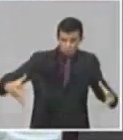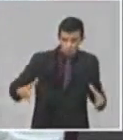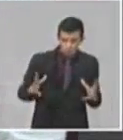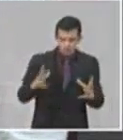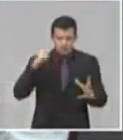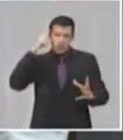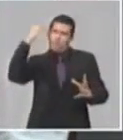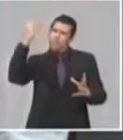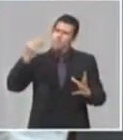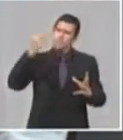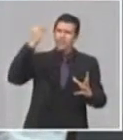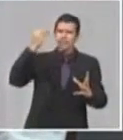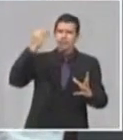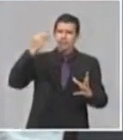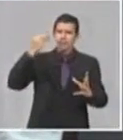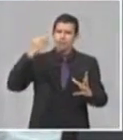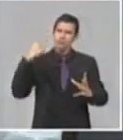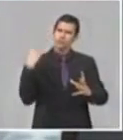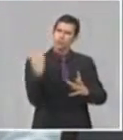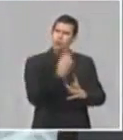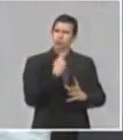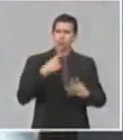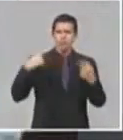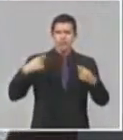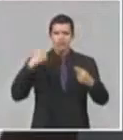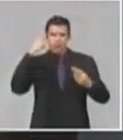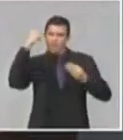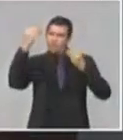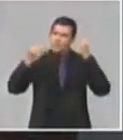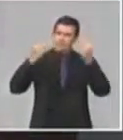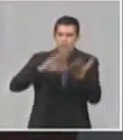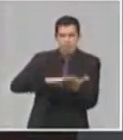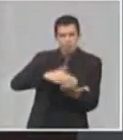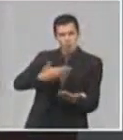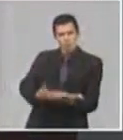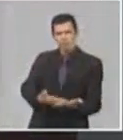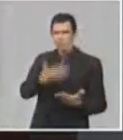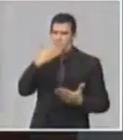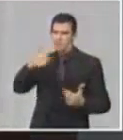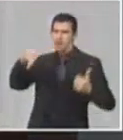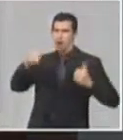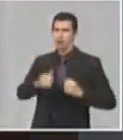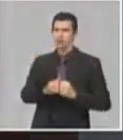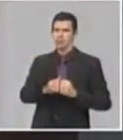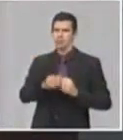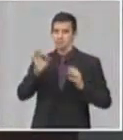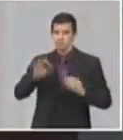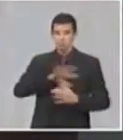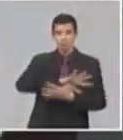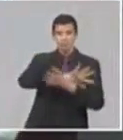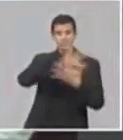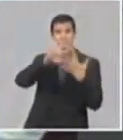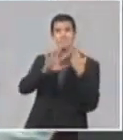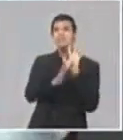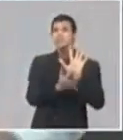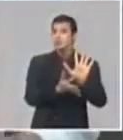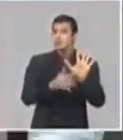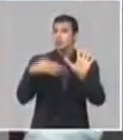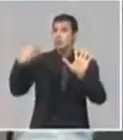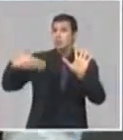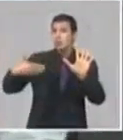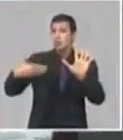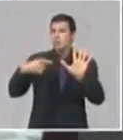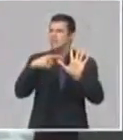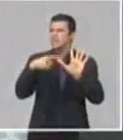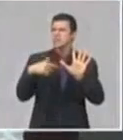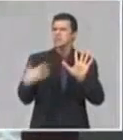si unimos las letras iniciales de estos cinco objetivos fundamentales le vemos ideal fútbol va a